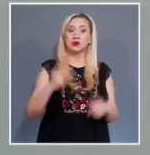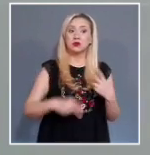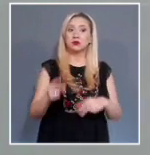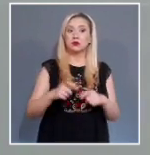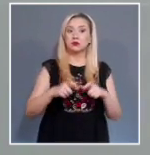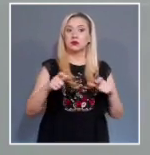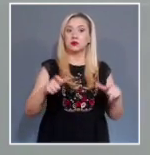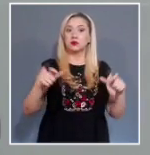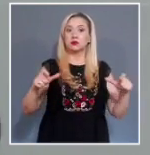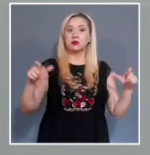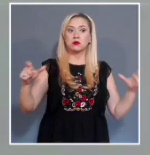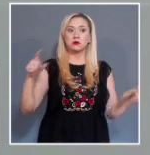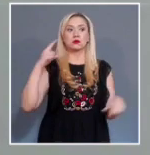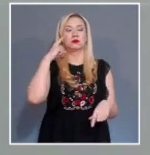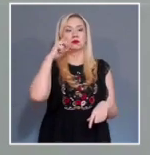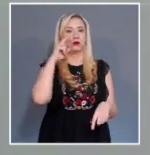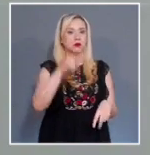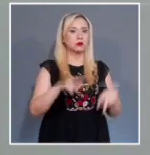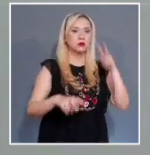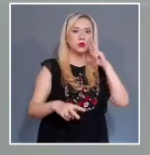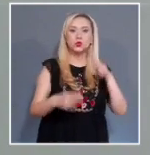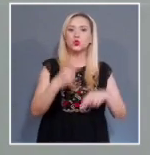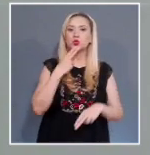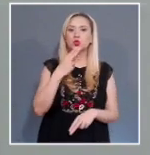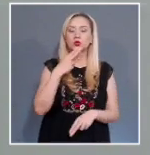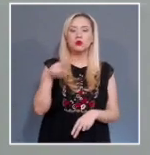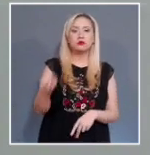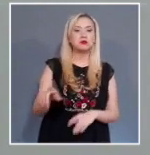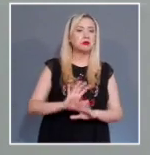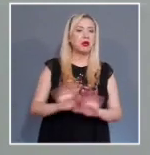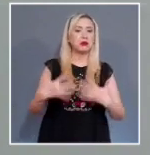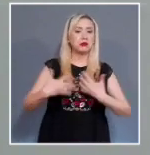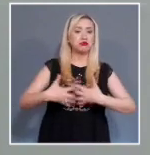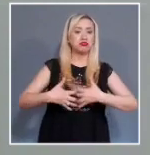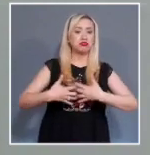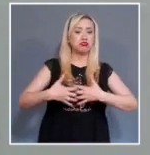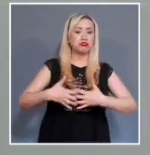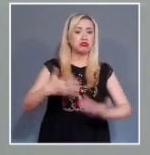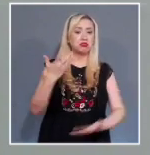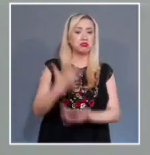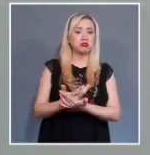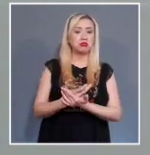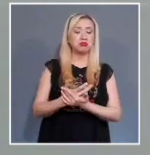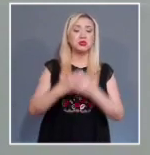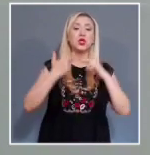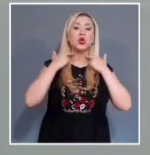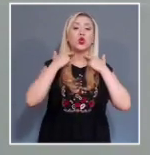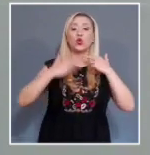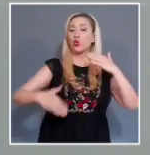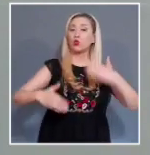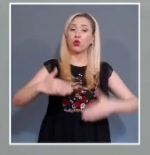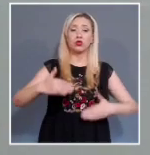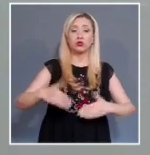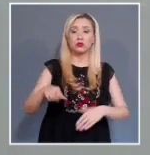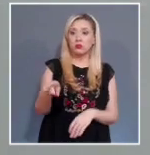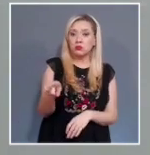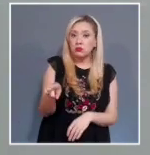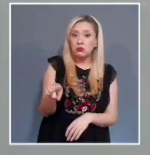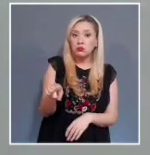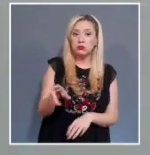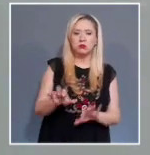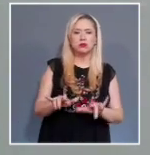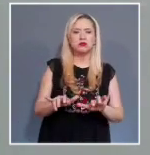vinculados con la utilización de la inteligencia artificial, pero también porque se está empezando a generar un